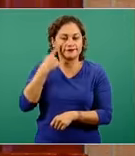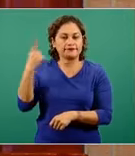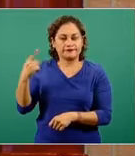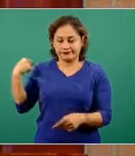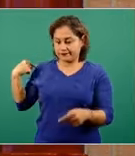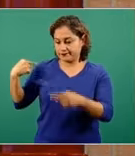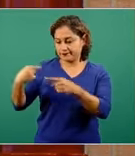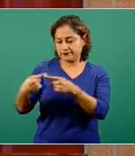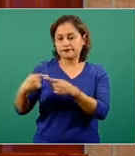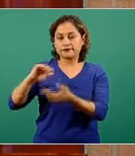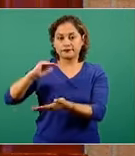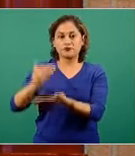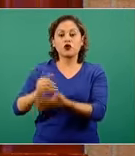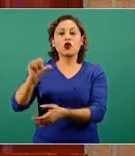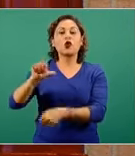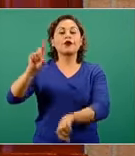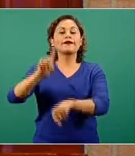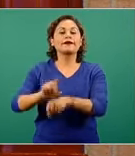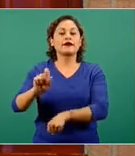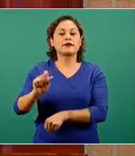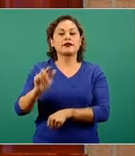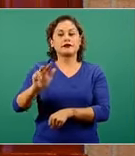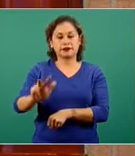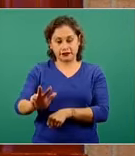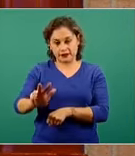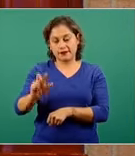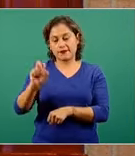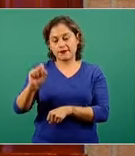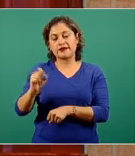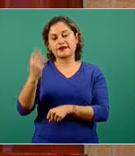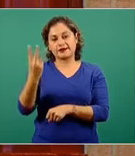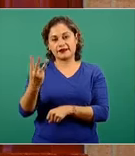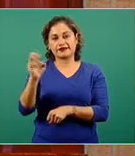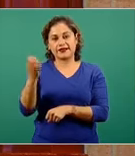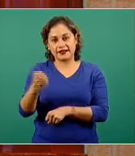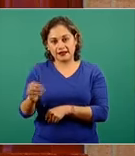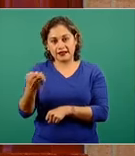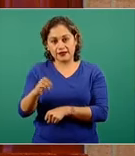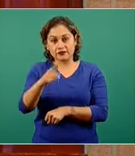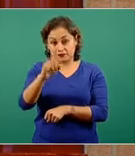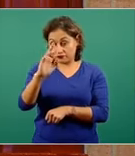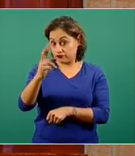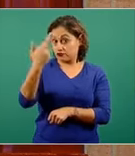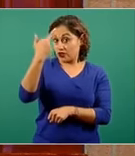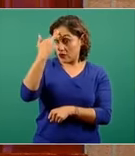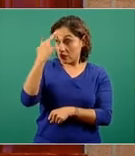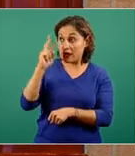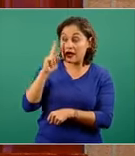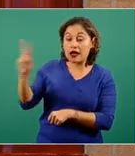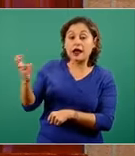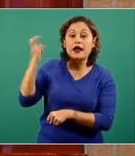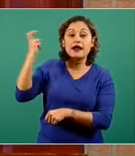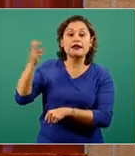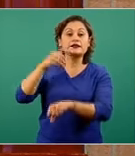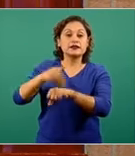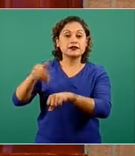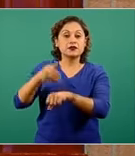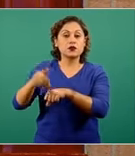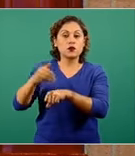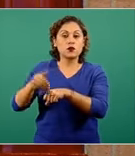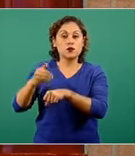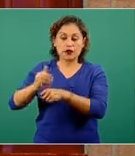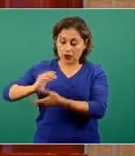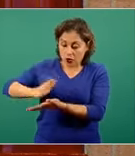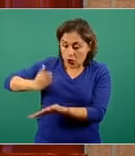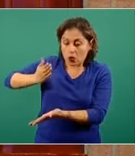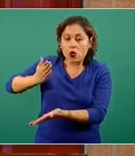hoy, 23 de enero, y hay que recordar siempre que los números que presentamos son en base a un corte preliminar que se realiza durante